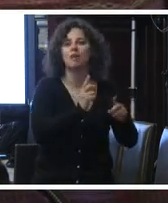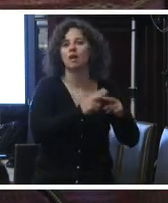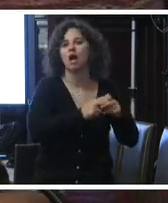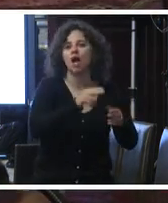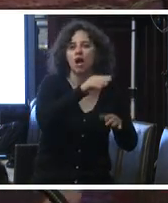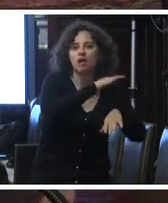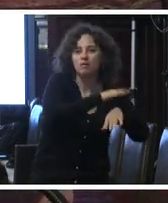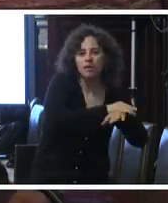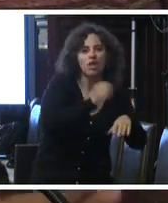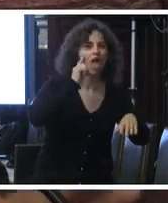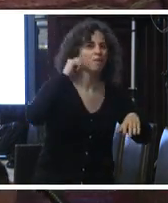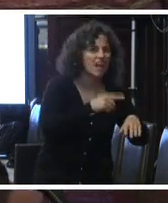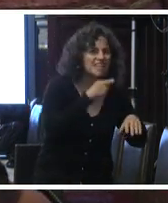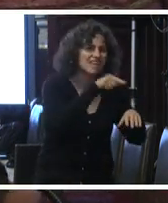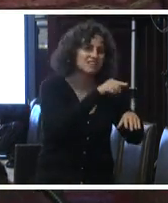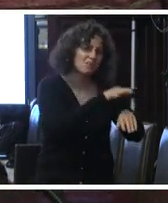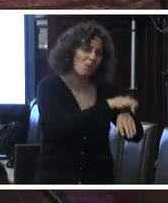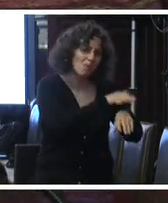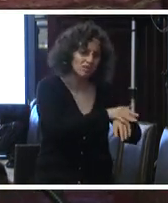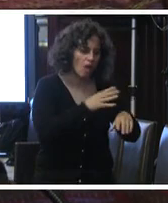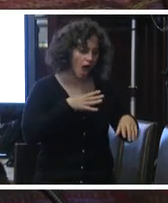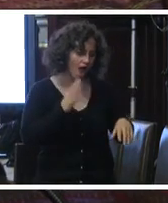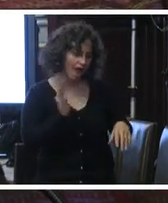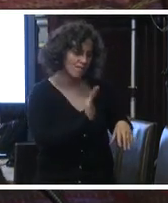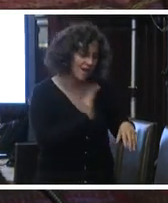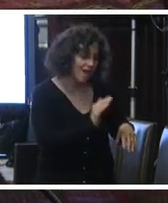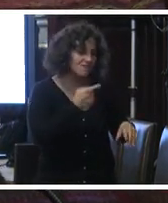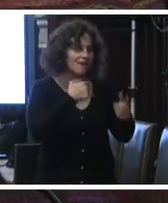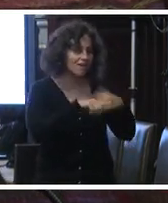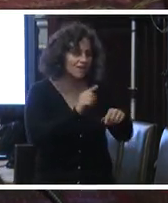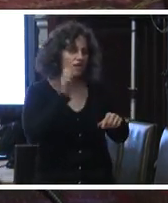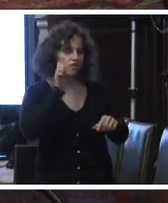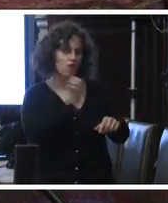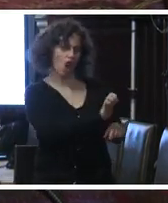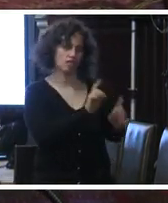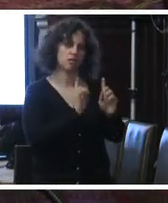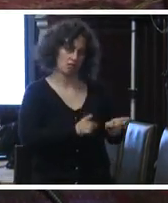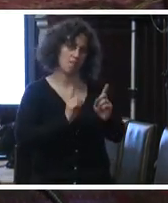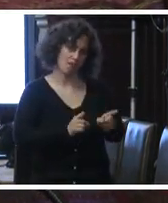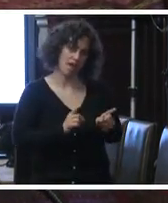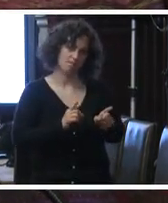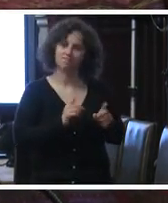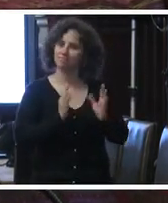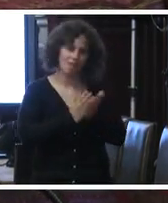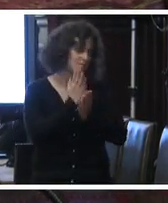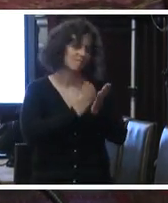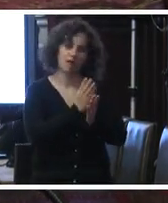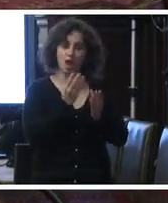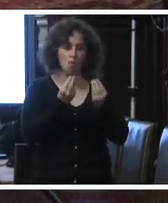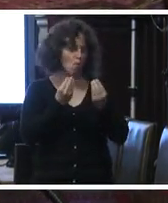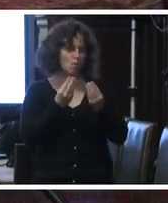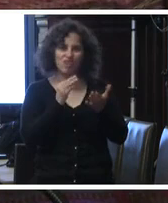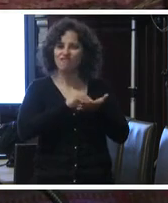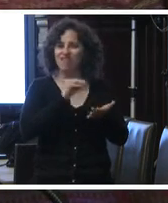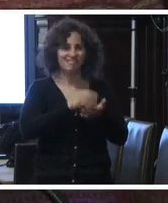emergencia, pues hay también intentos, amenazas y hechos de violencia sexual. Muchos de estos hechos no